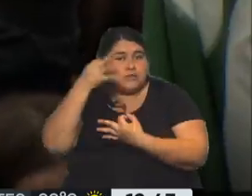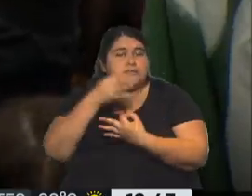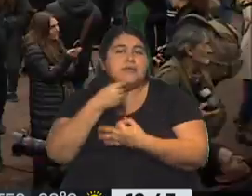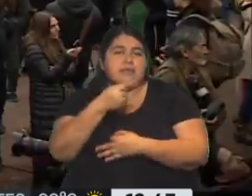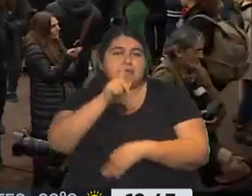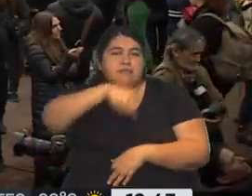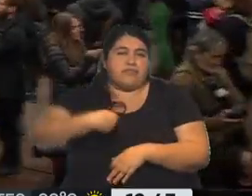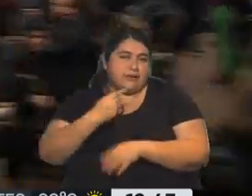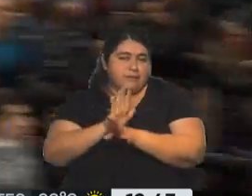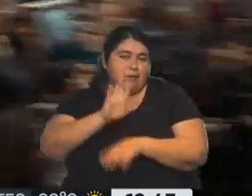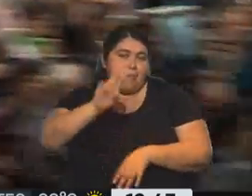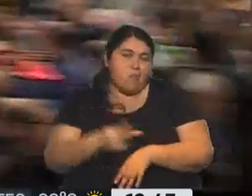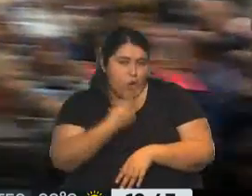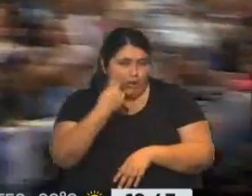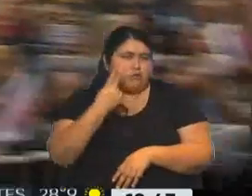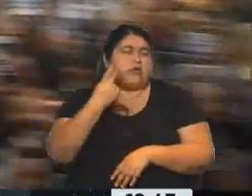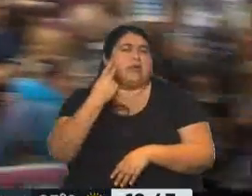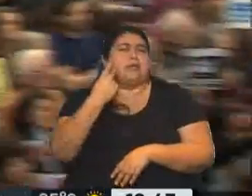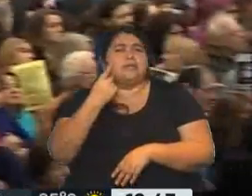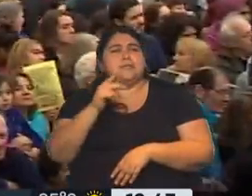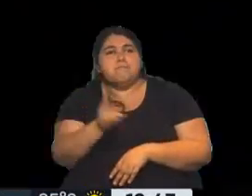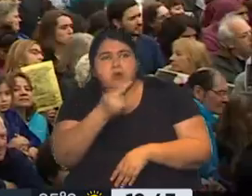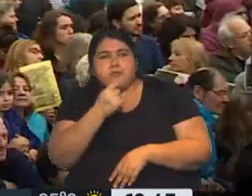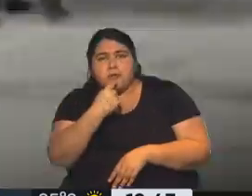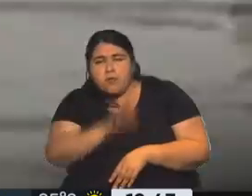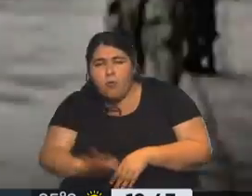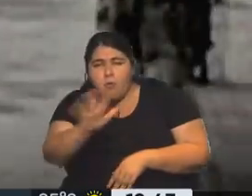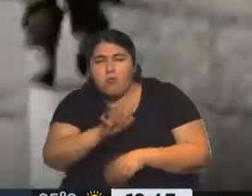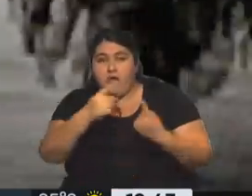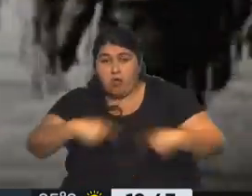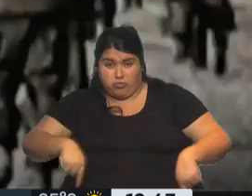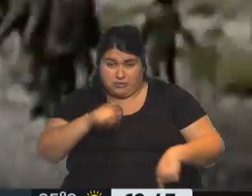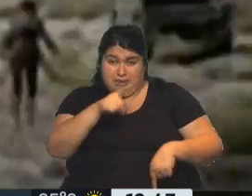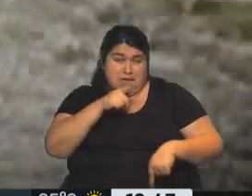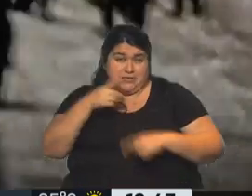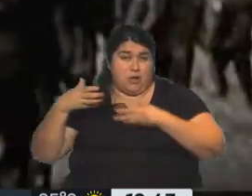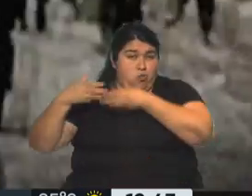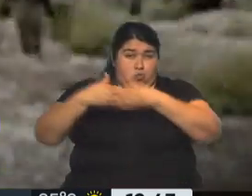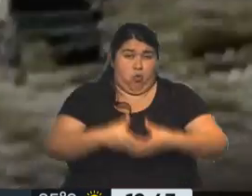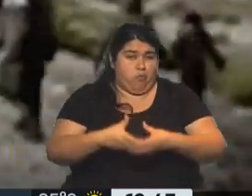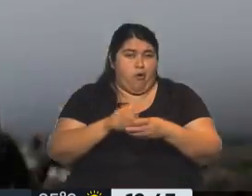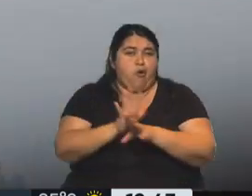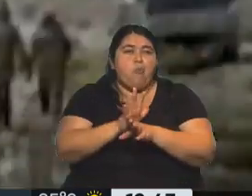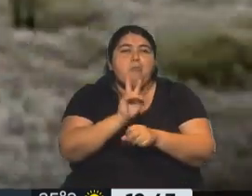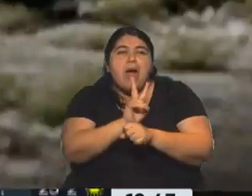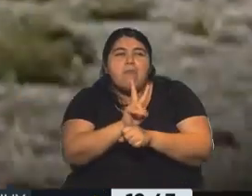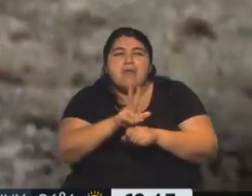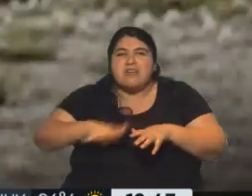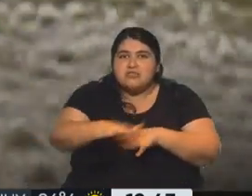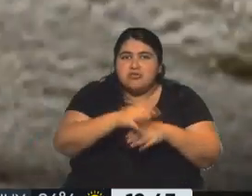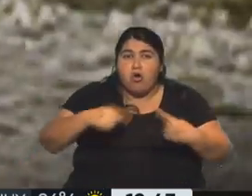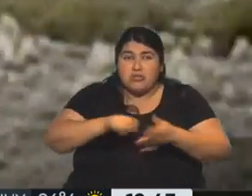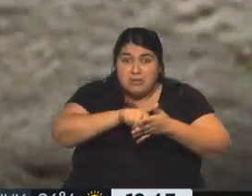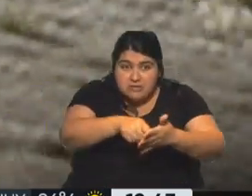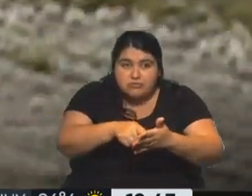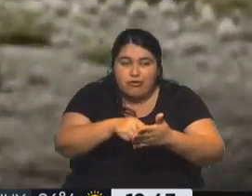muerte traumática, con ribetes dudosos por la intervención de una fuerza federal con herramientas para la prevención y represión